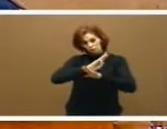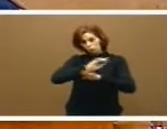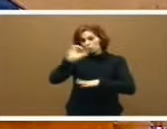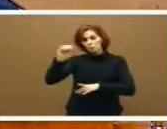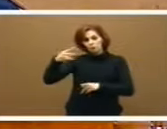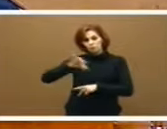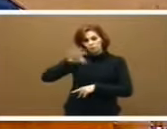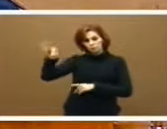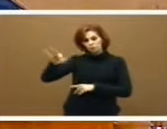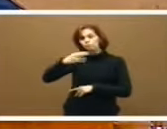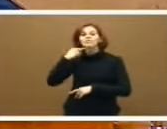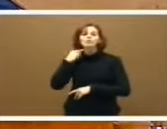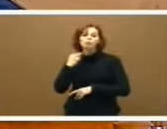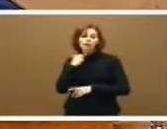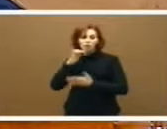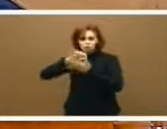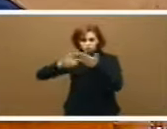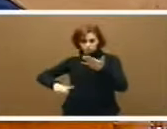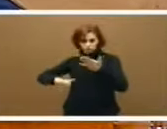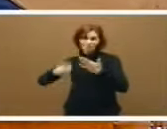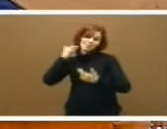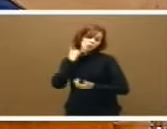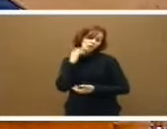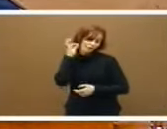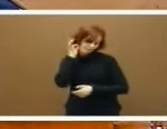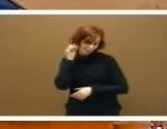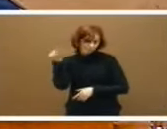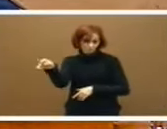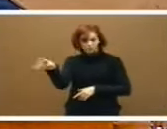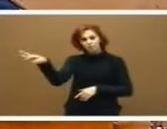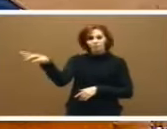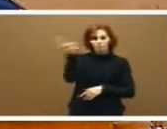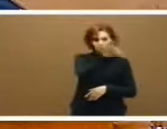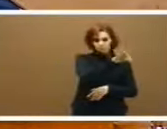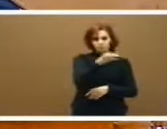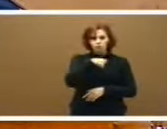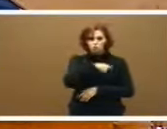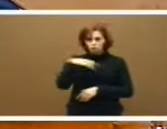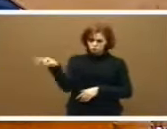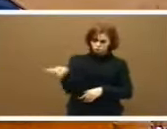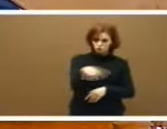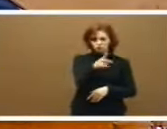tiene la palabra el diputado relator, en este caso la diputada relatora designada por dicha comisión.